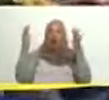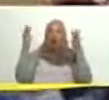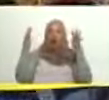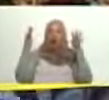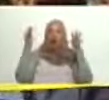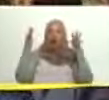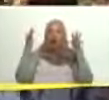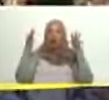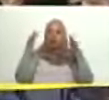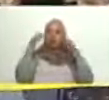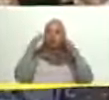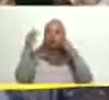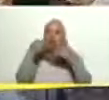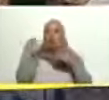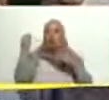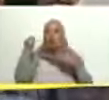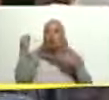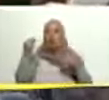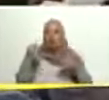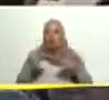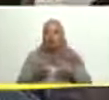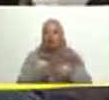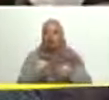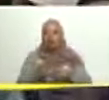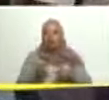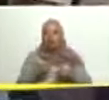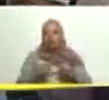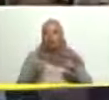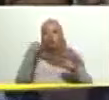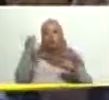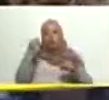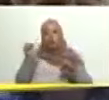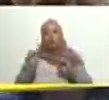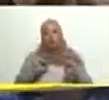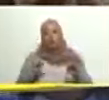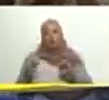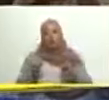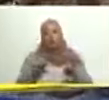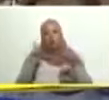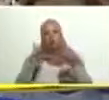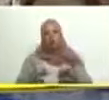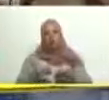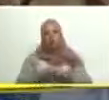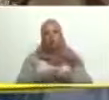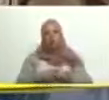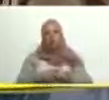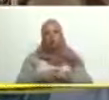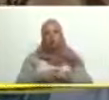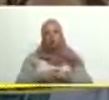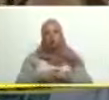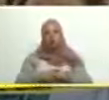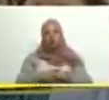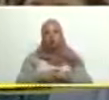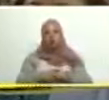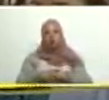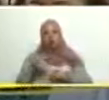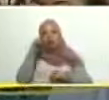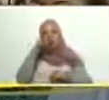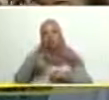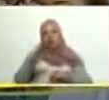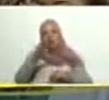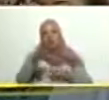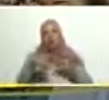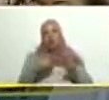Una columna de la juventud. Pero creo que puede ser movimiento. Por la capacidad, el empuje, el